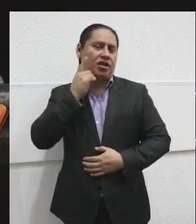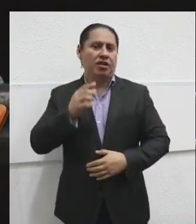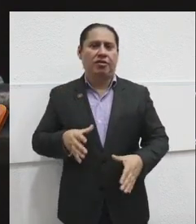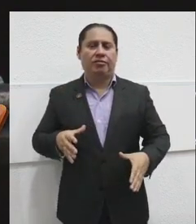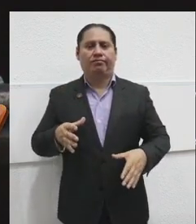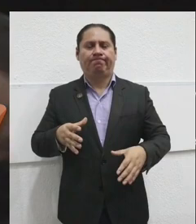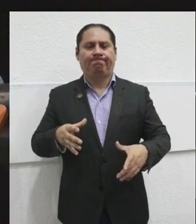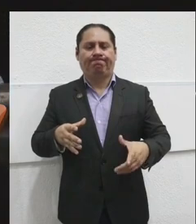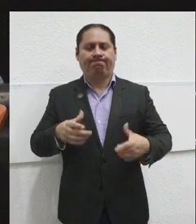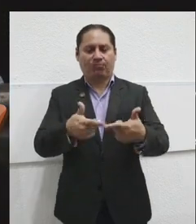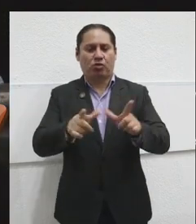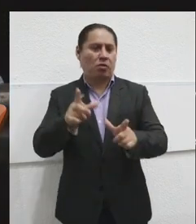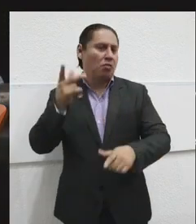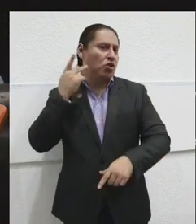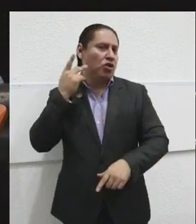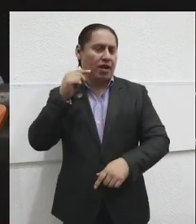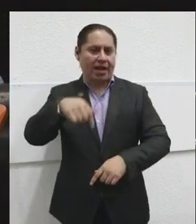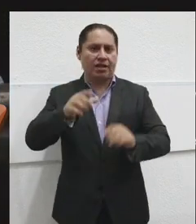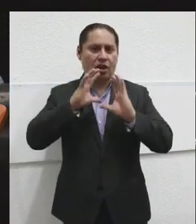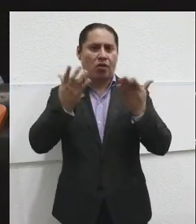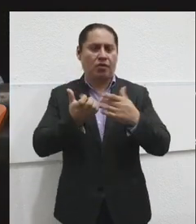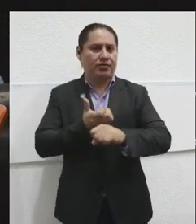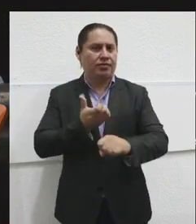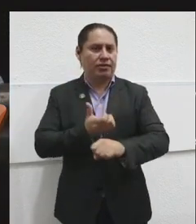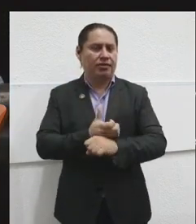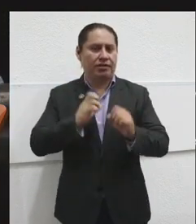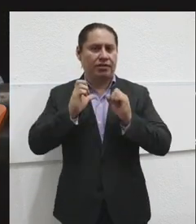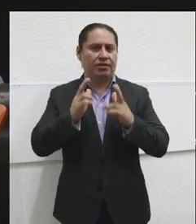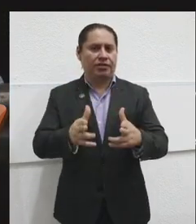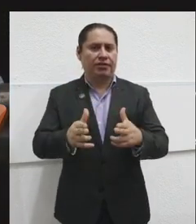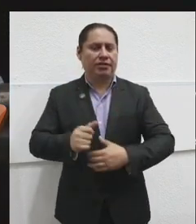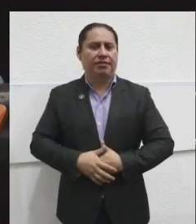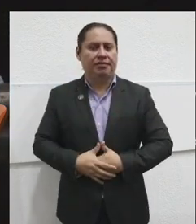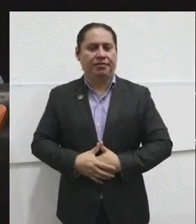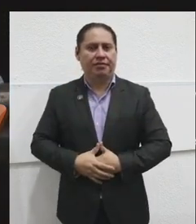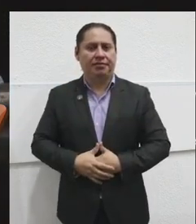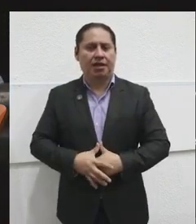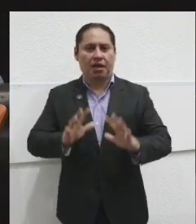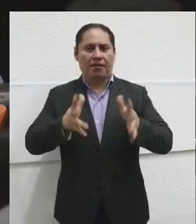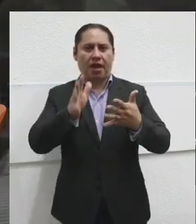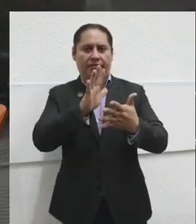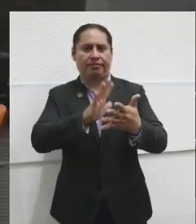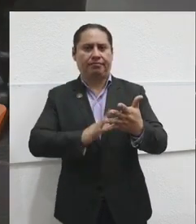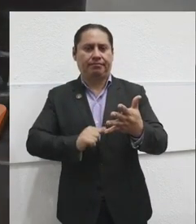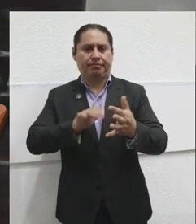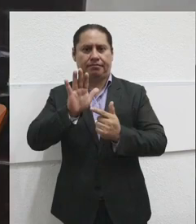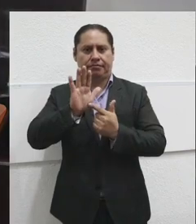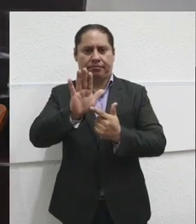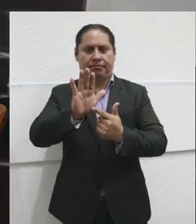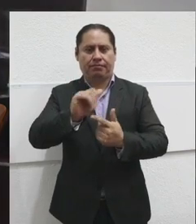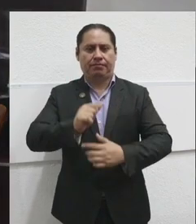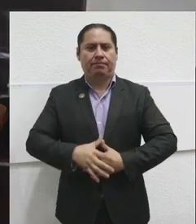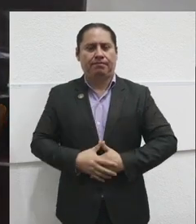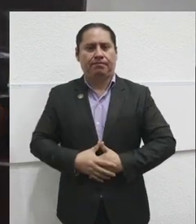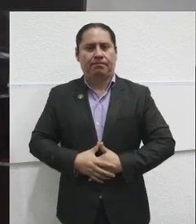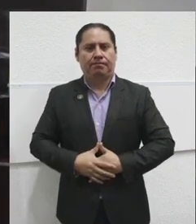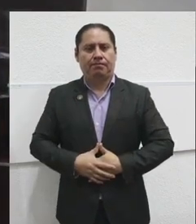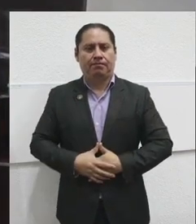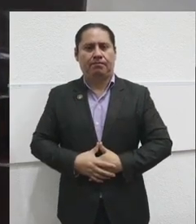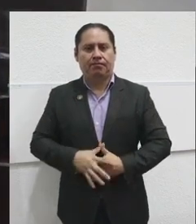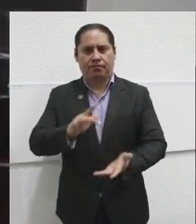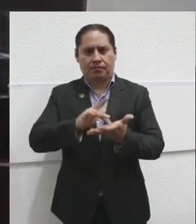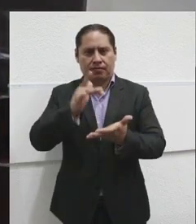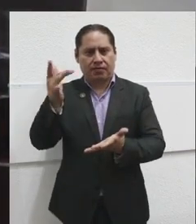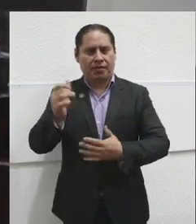de la 68ª Legislatura del Honorable Congreso del Estado. Está leído el documento, diputada presidenta.